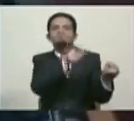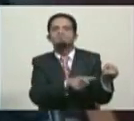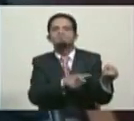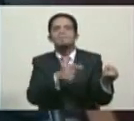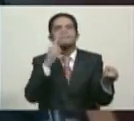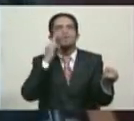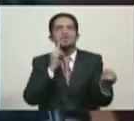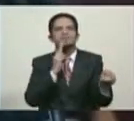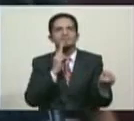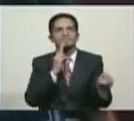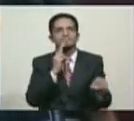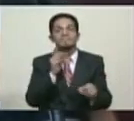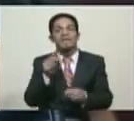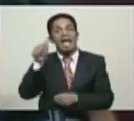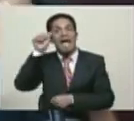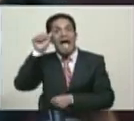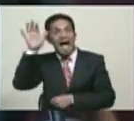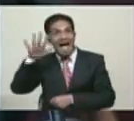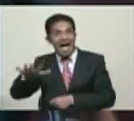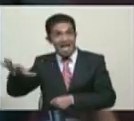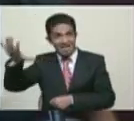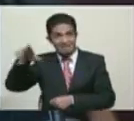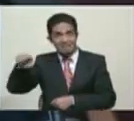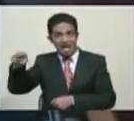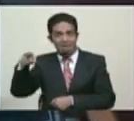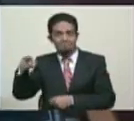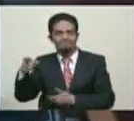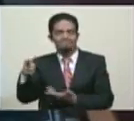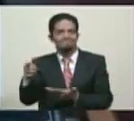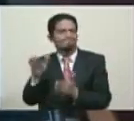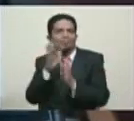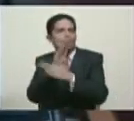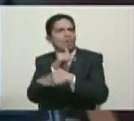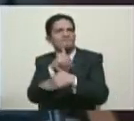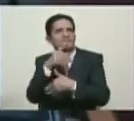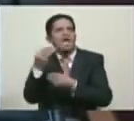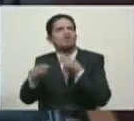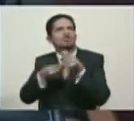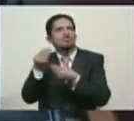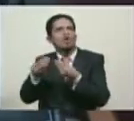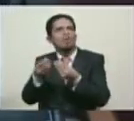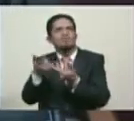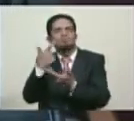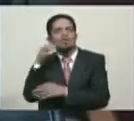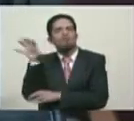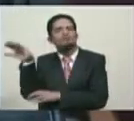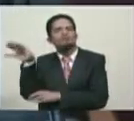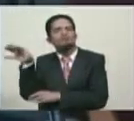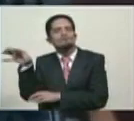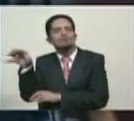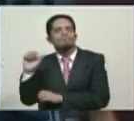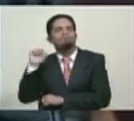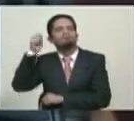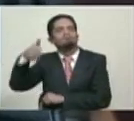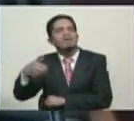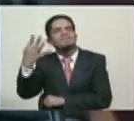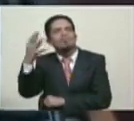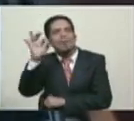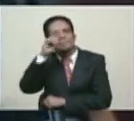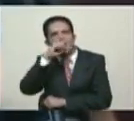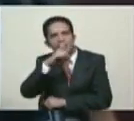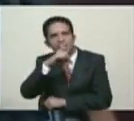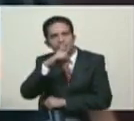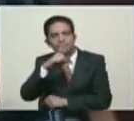Medio Oriente, proveedor de energía, no disponía de reservas para 50 años. Estados